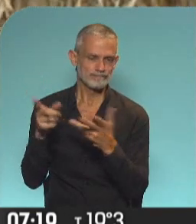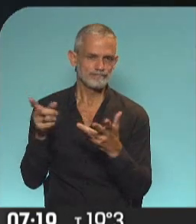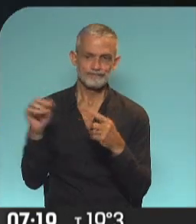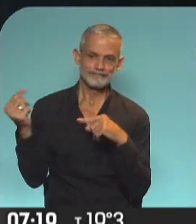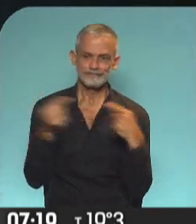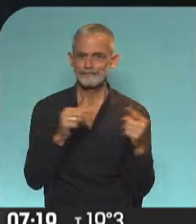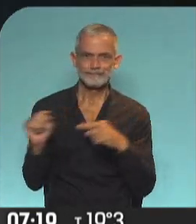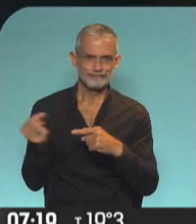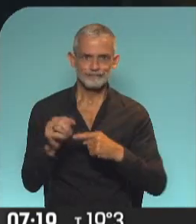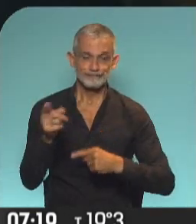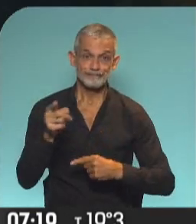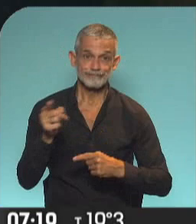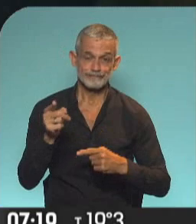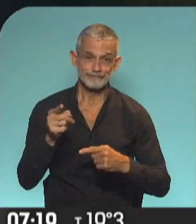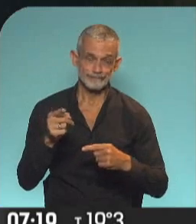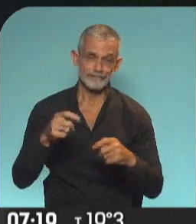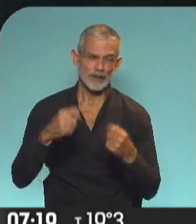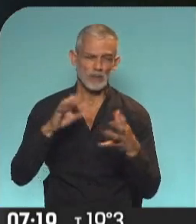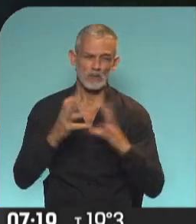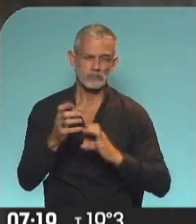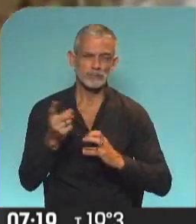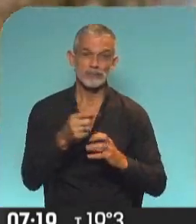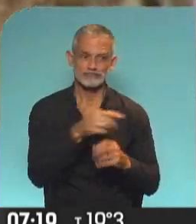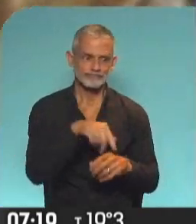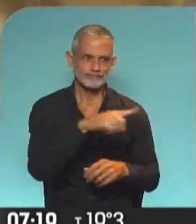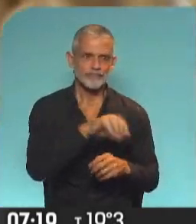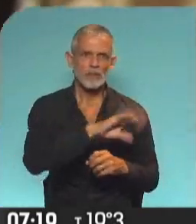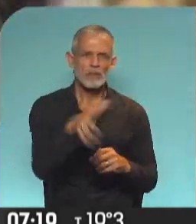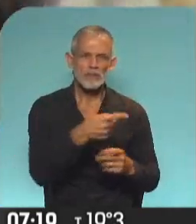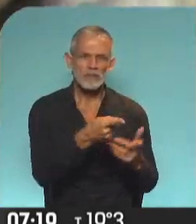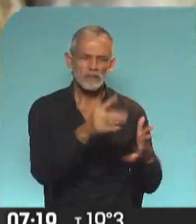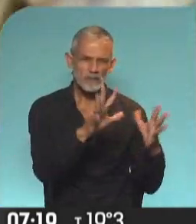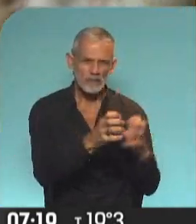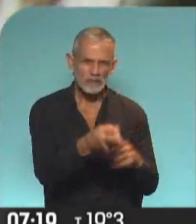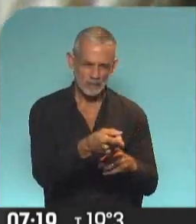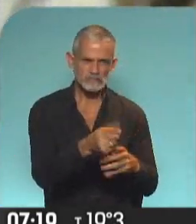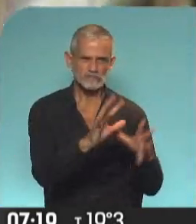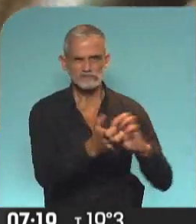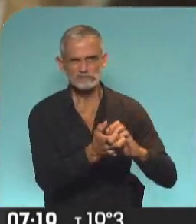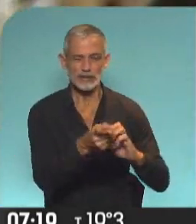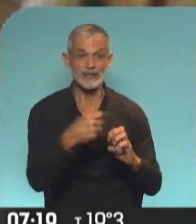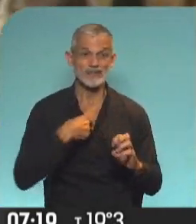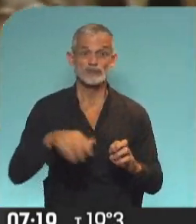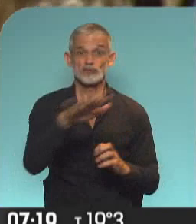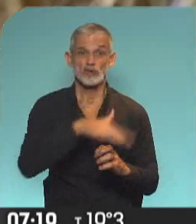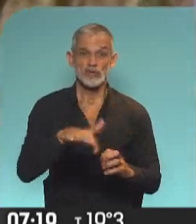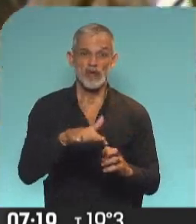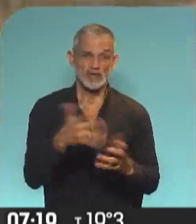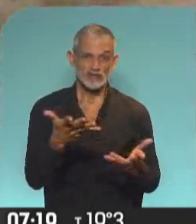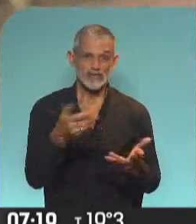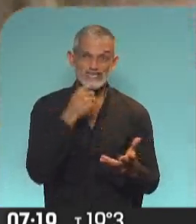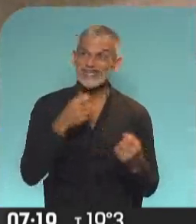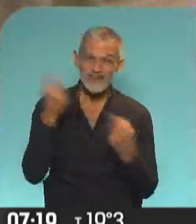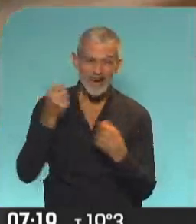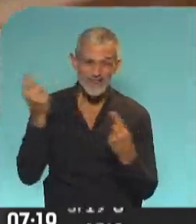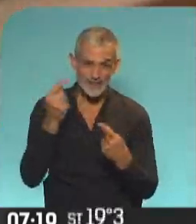conflicto que perjudicaba, ya lo digo, a los pequeños y medianos productores y también a un sector muy importante de la sociedad, que es la que